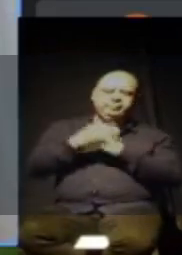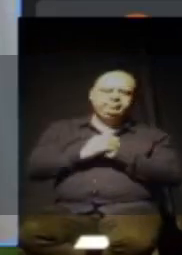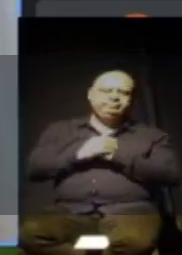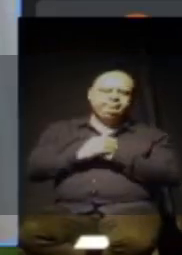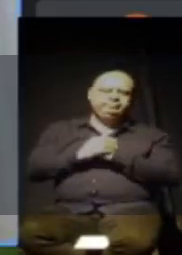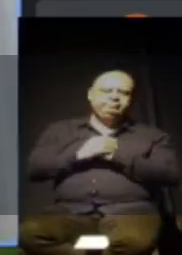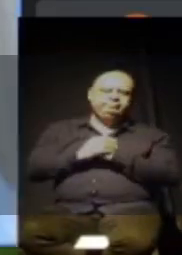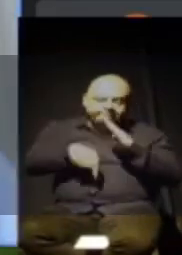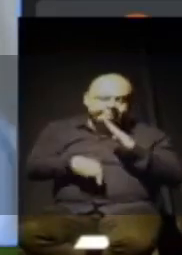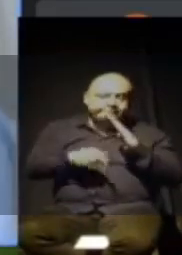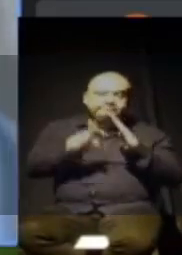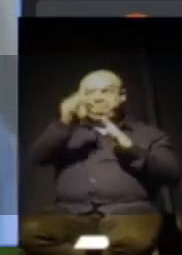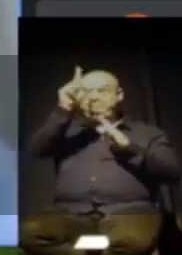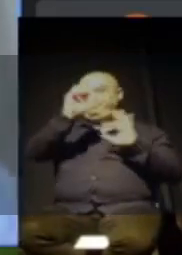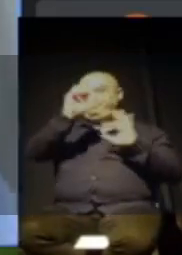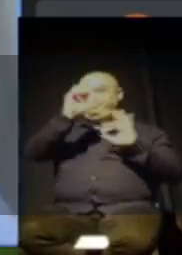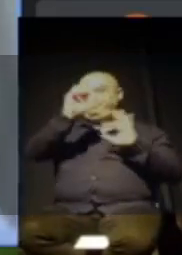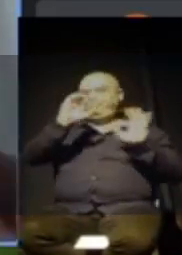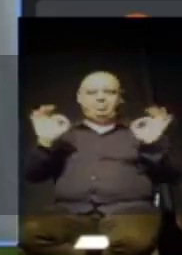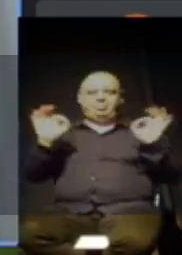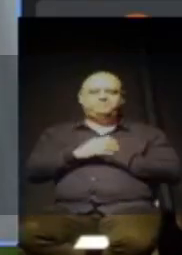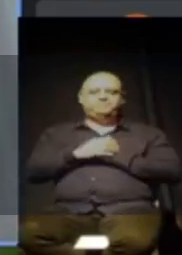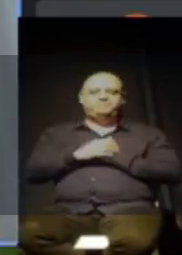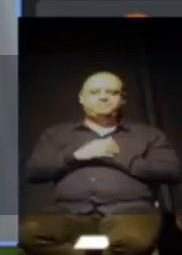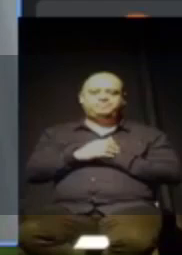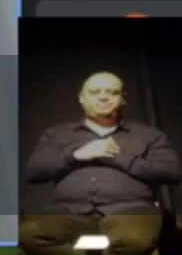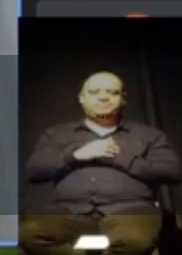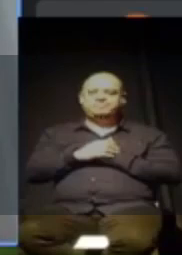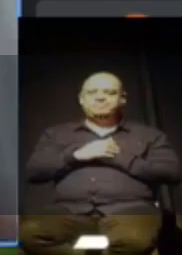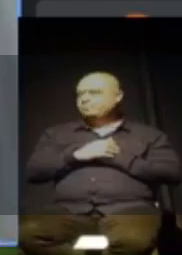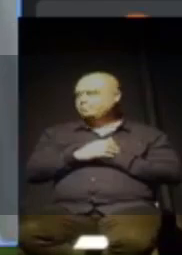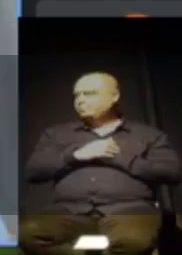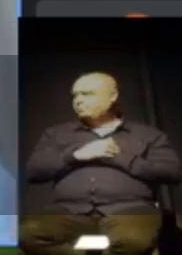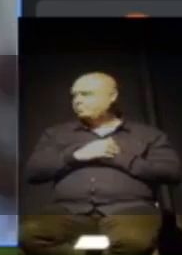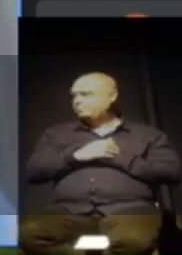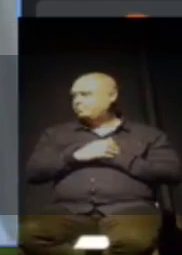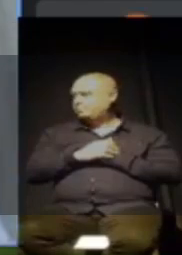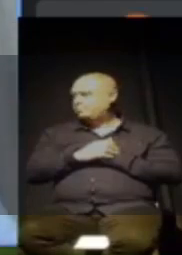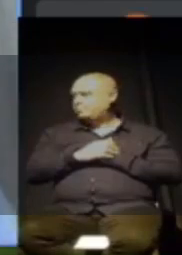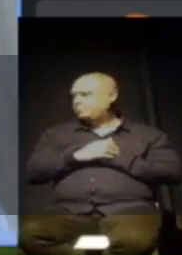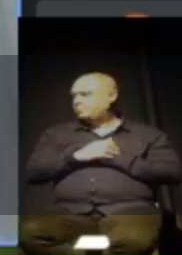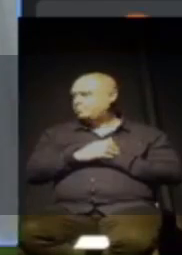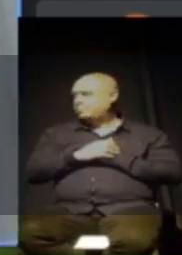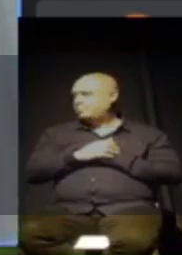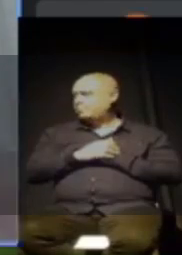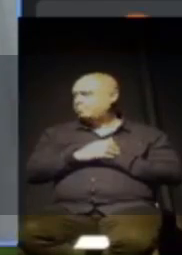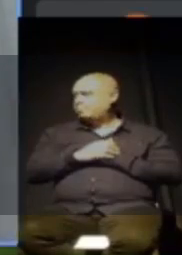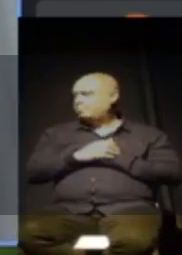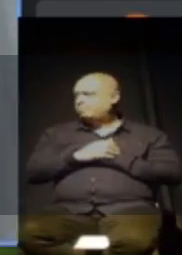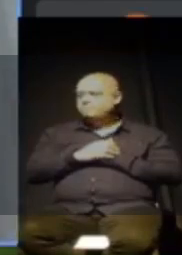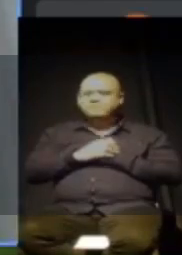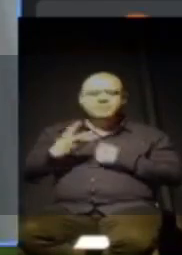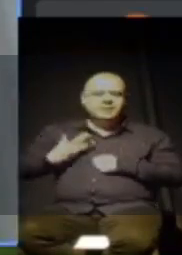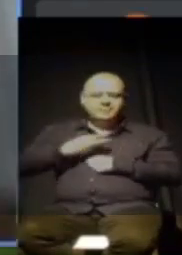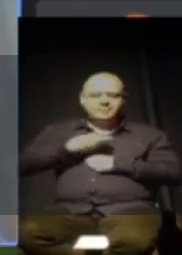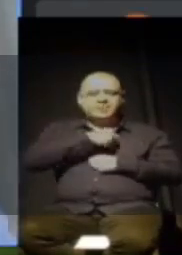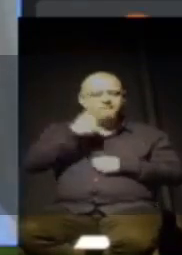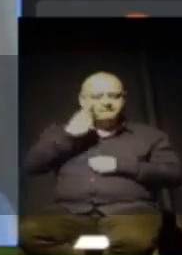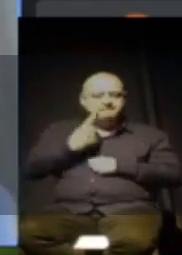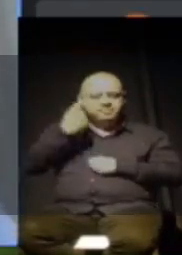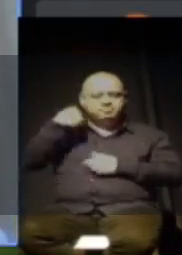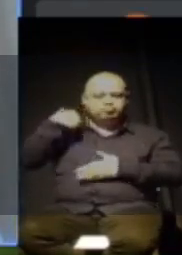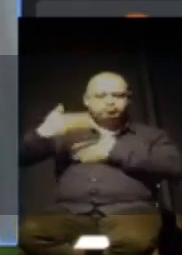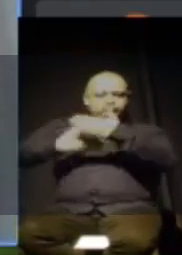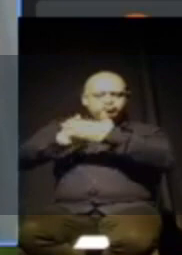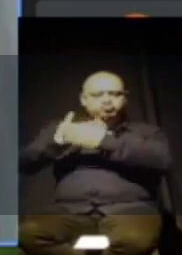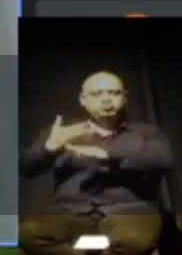hacia abajo y no hacia arriba. El principio o en el principio o en el medio y no al final, en el pasado y